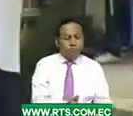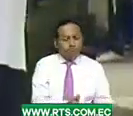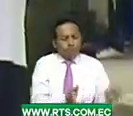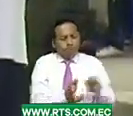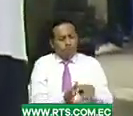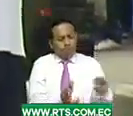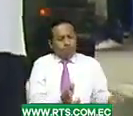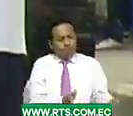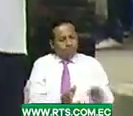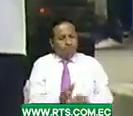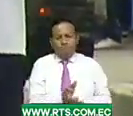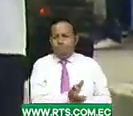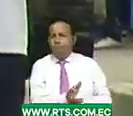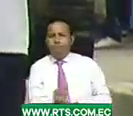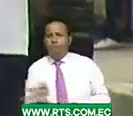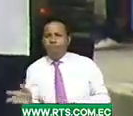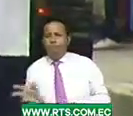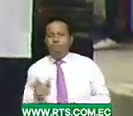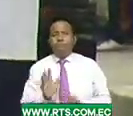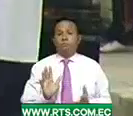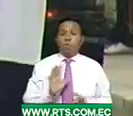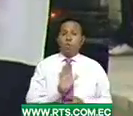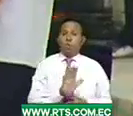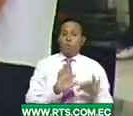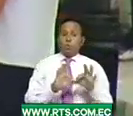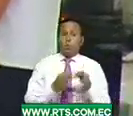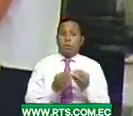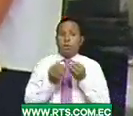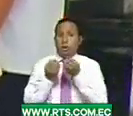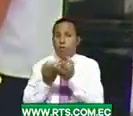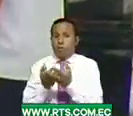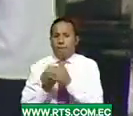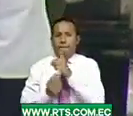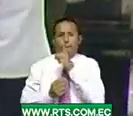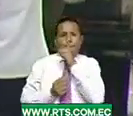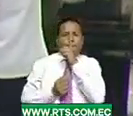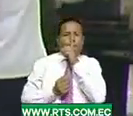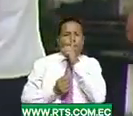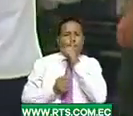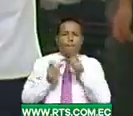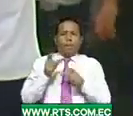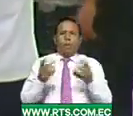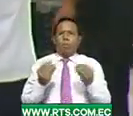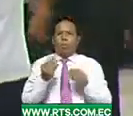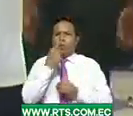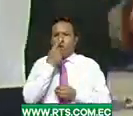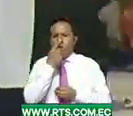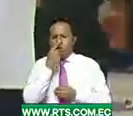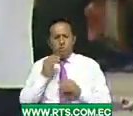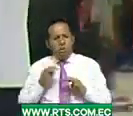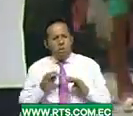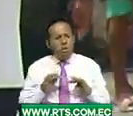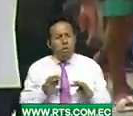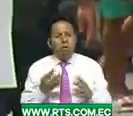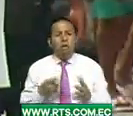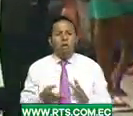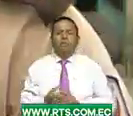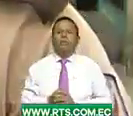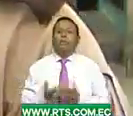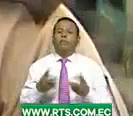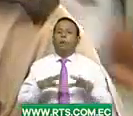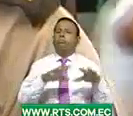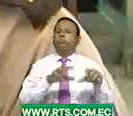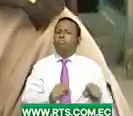inafortunados ante una familia que evitó pronunciarse y vecinos curiosos. De igual manera se tiene pues una motocicleta y